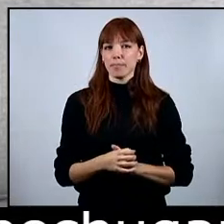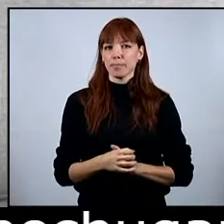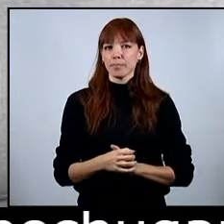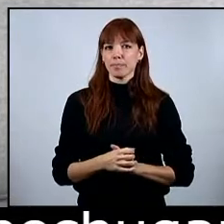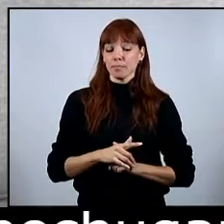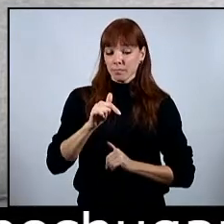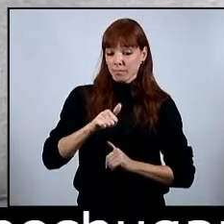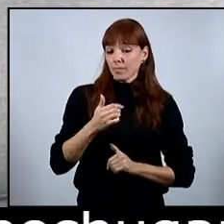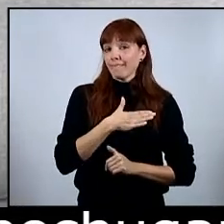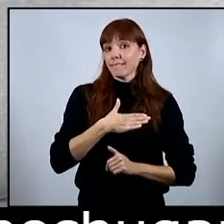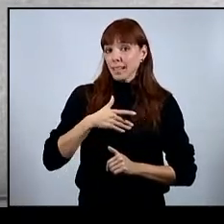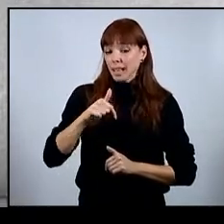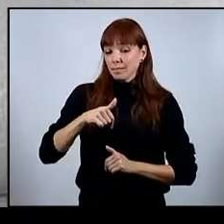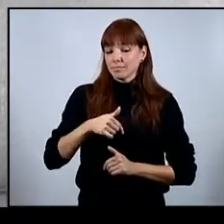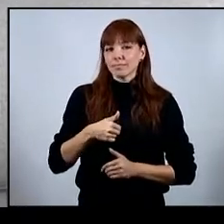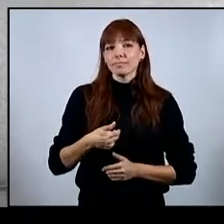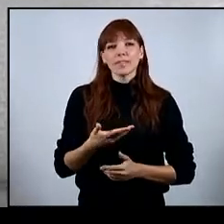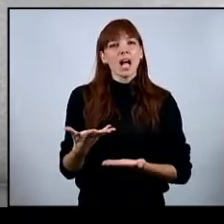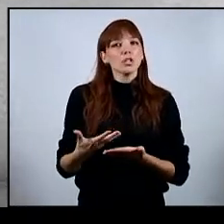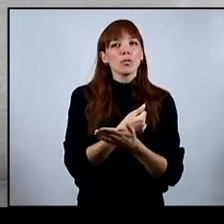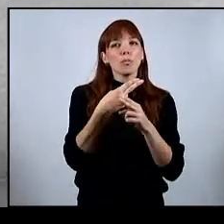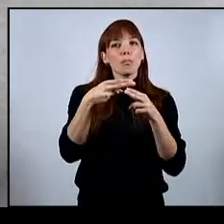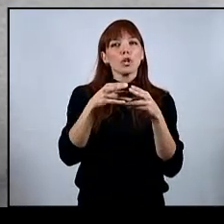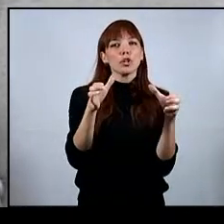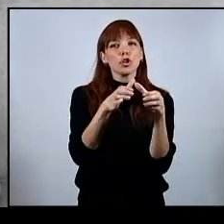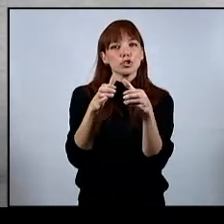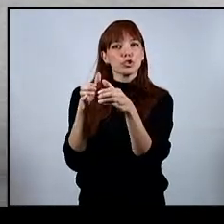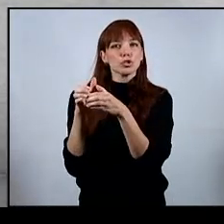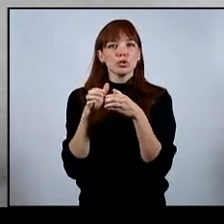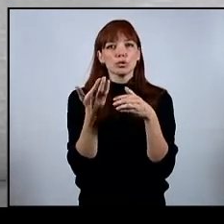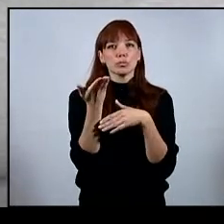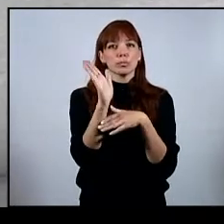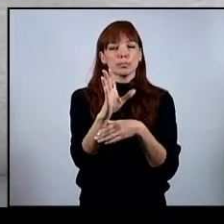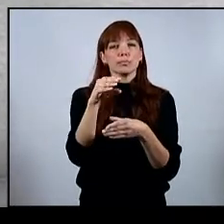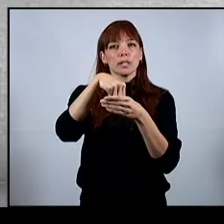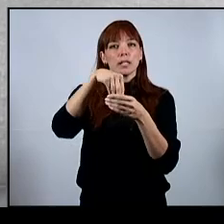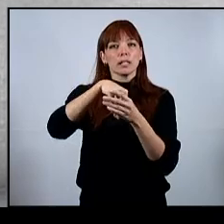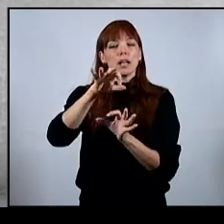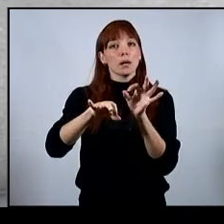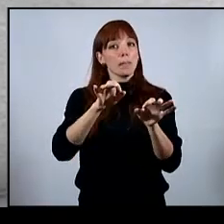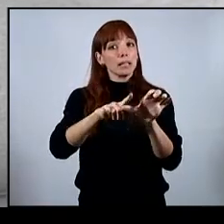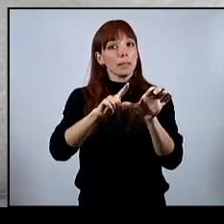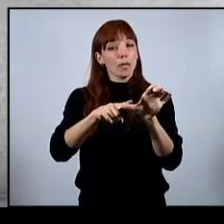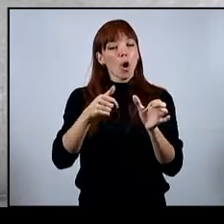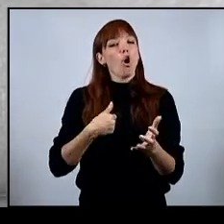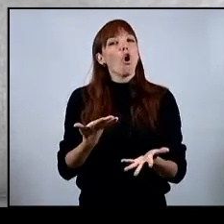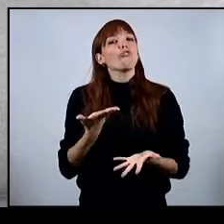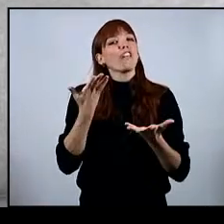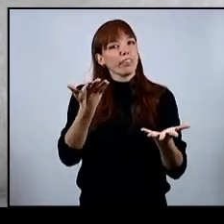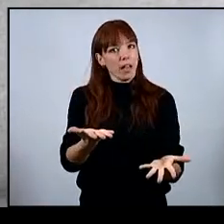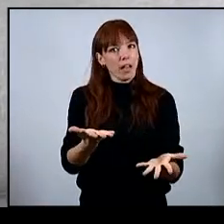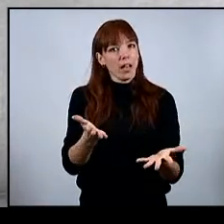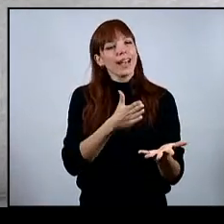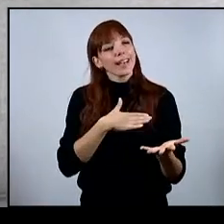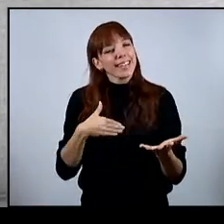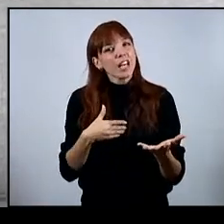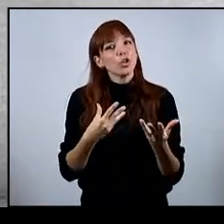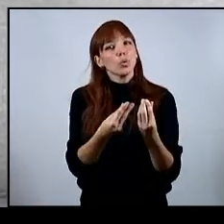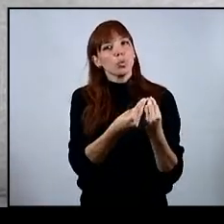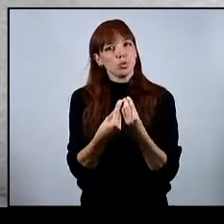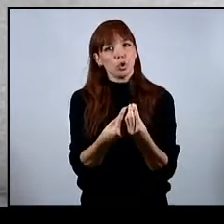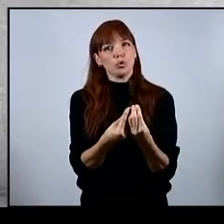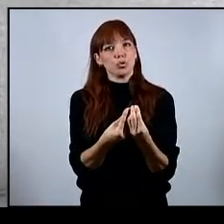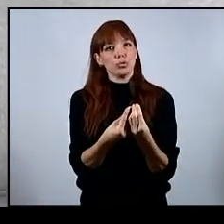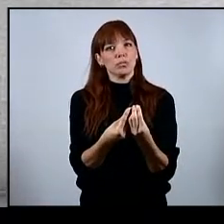hoy quiero ofrecer a todos los partidos que tienen representación en la Asamblea de Extremadura un posicionamiento común, un